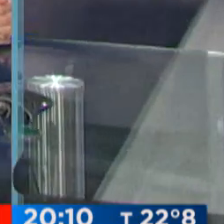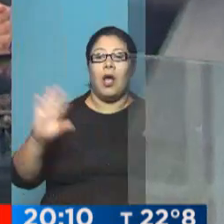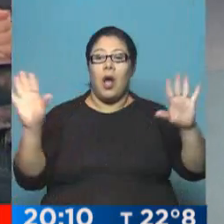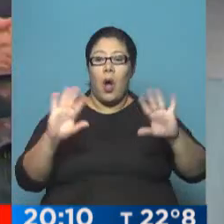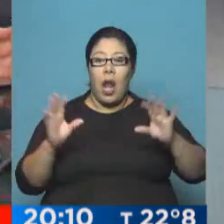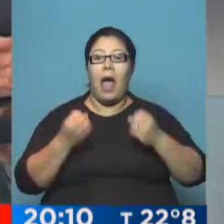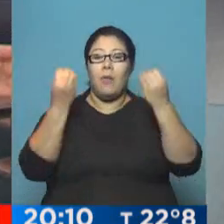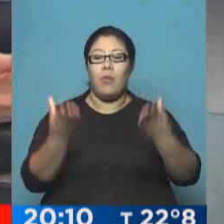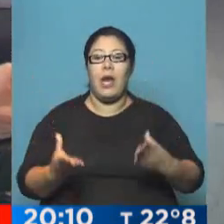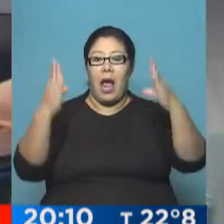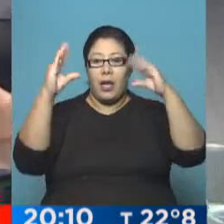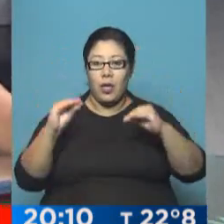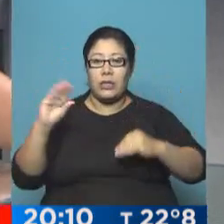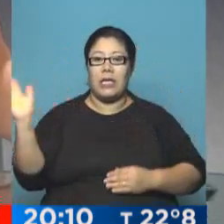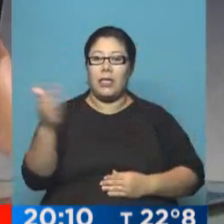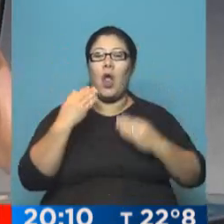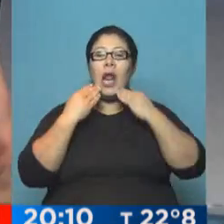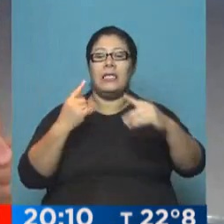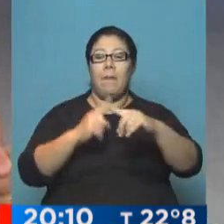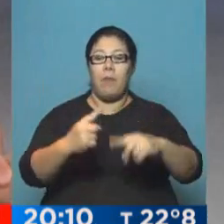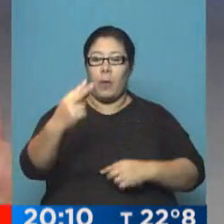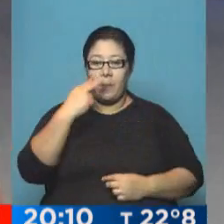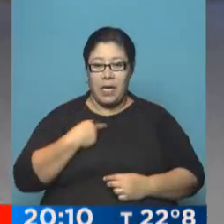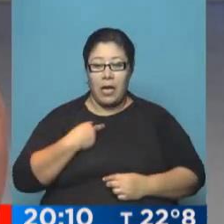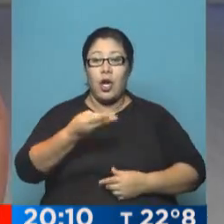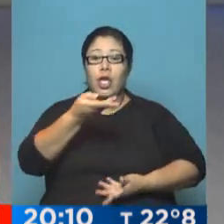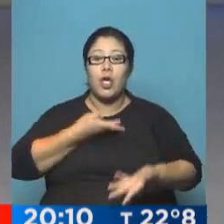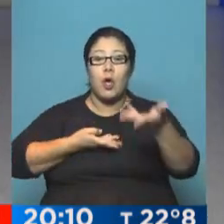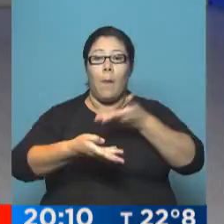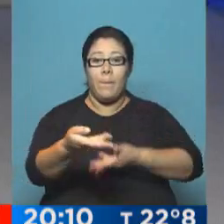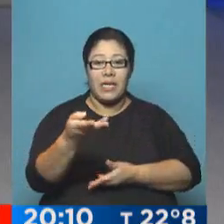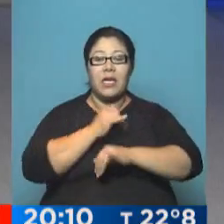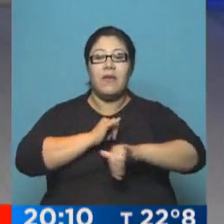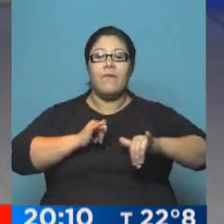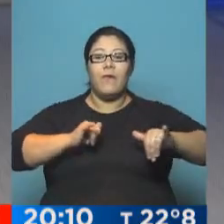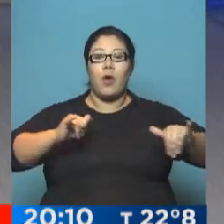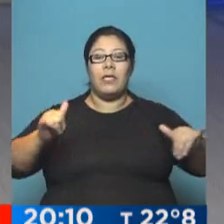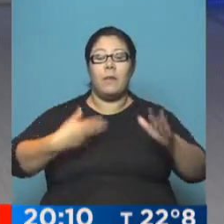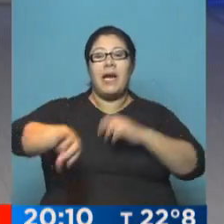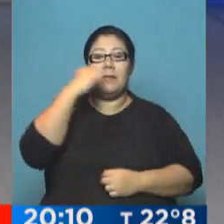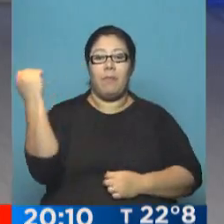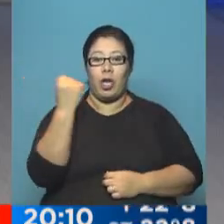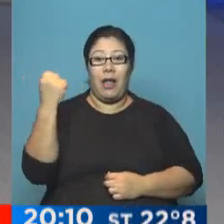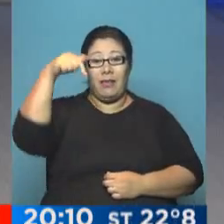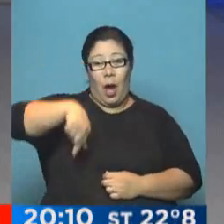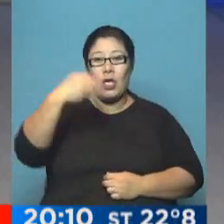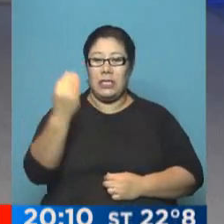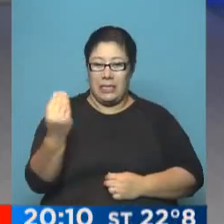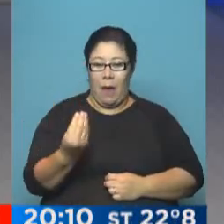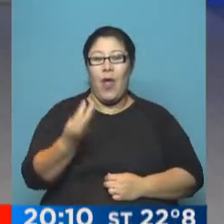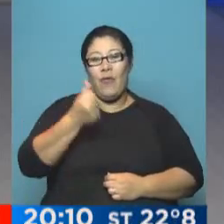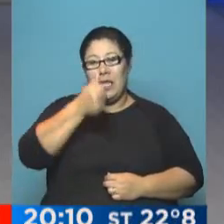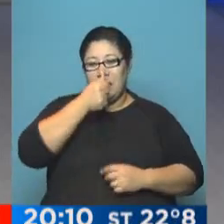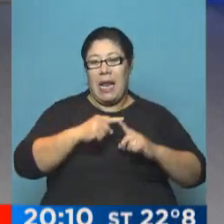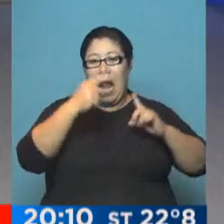Hola, ¿qué tal? Muy buenas noches a todos en casa. Gracias por acompañarnos y por compartir con nosotros la información destacada de este sábado en el fin de semana